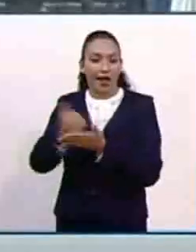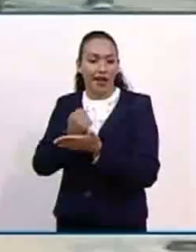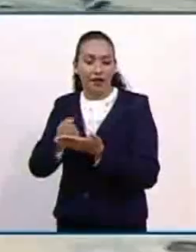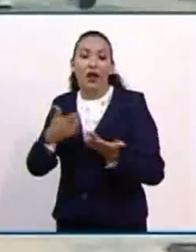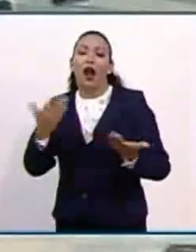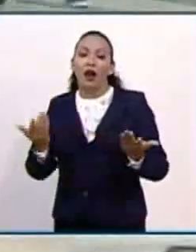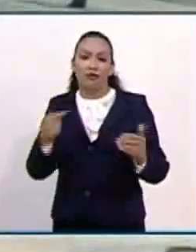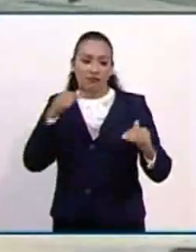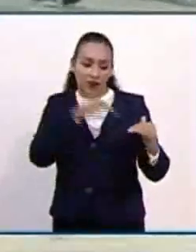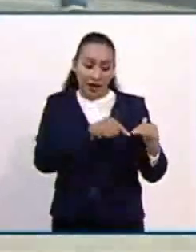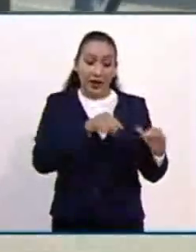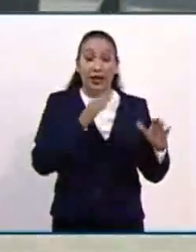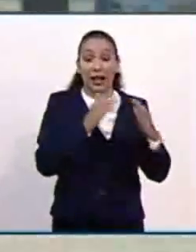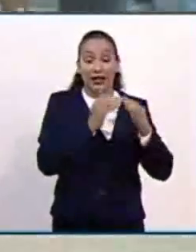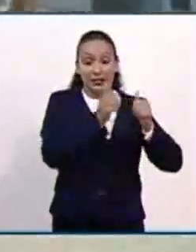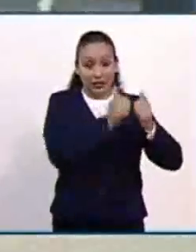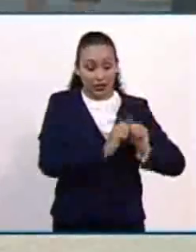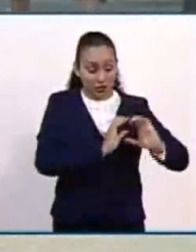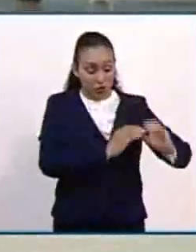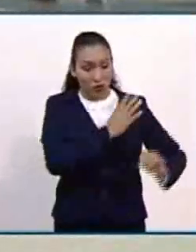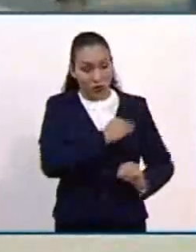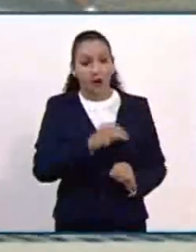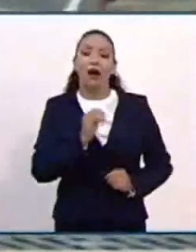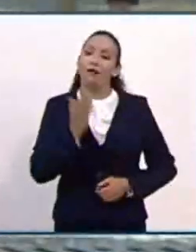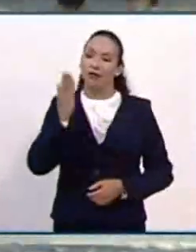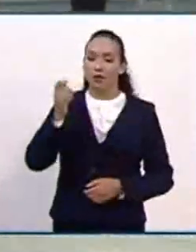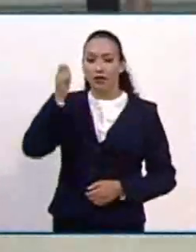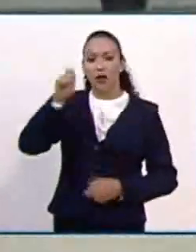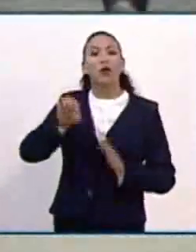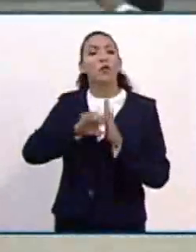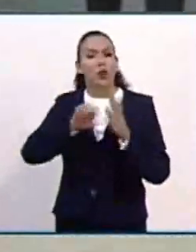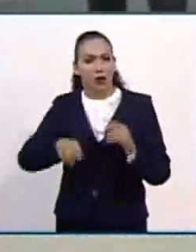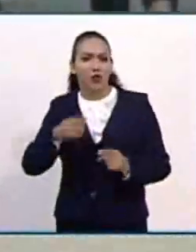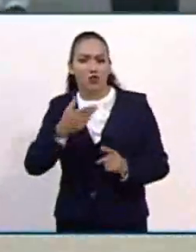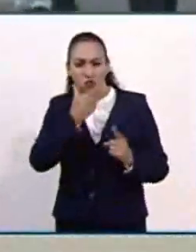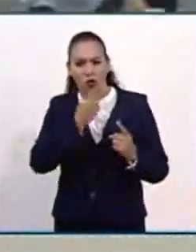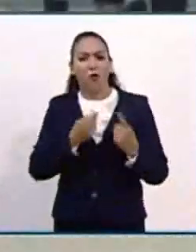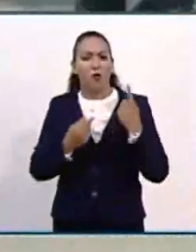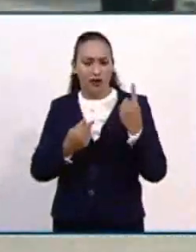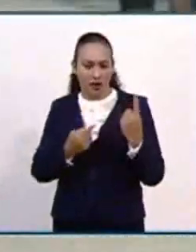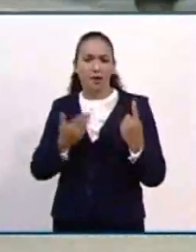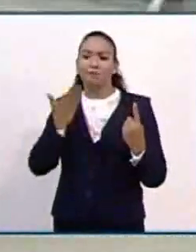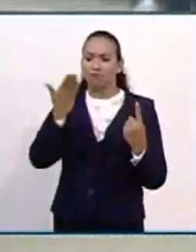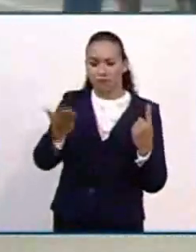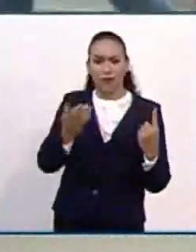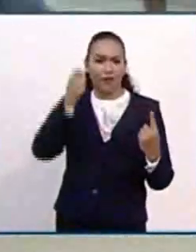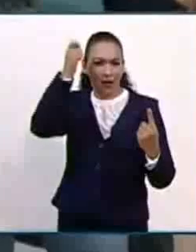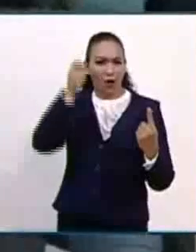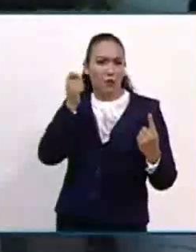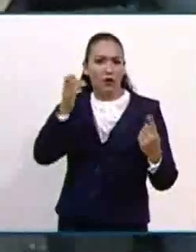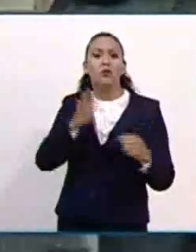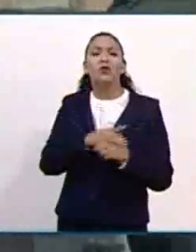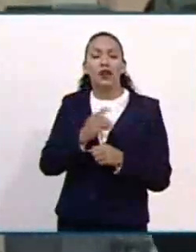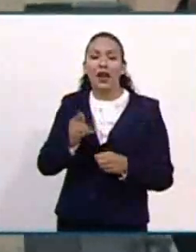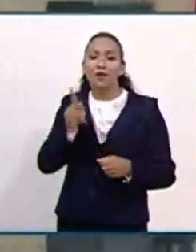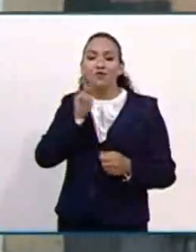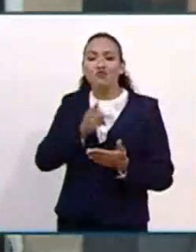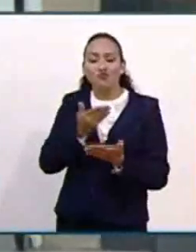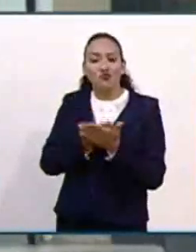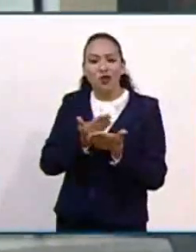remunerado. En el caso, negó el amparo a un hombre que solicitó la pensión compensatoria porque no demostró